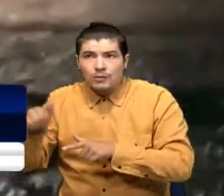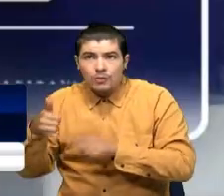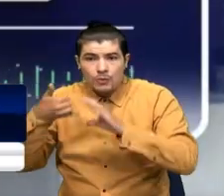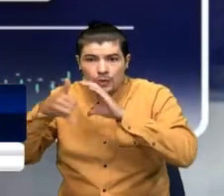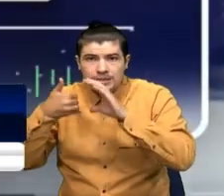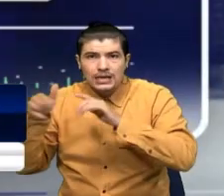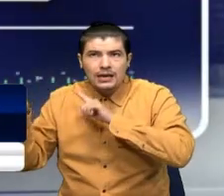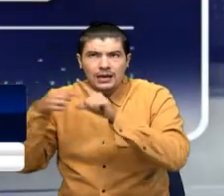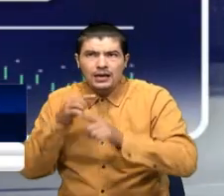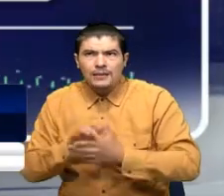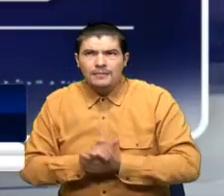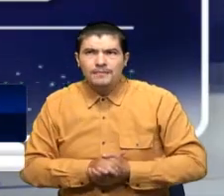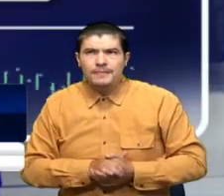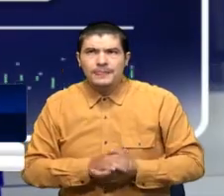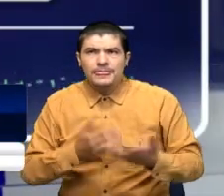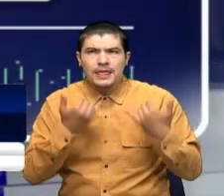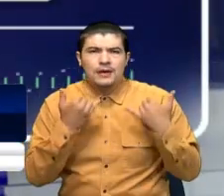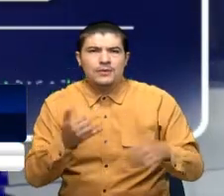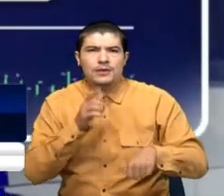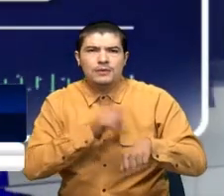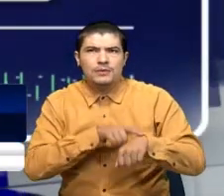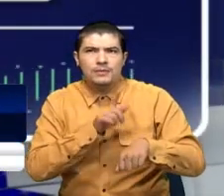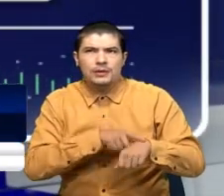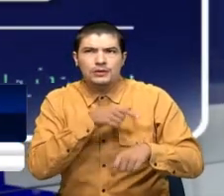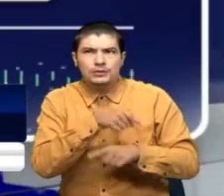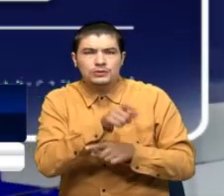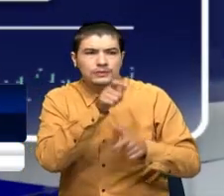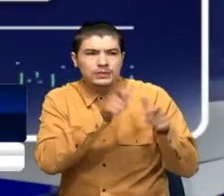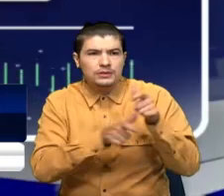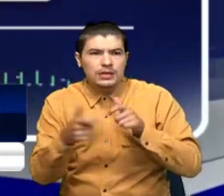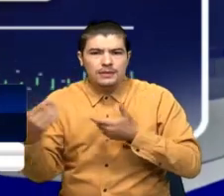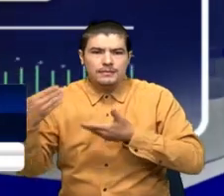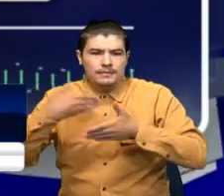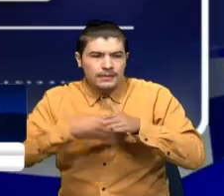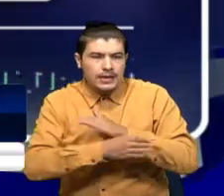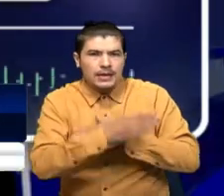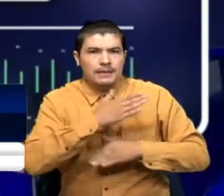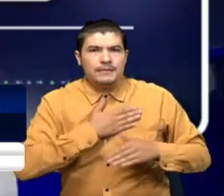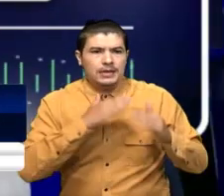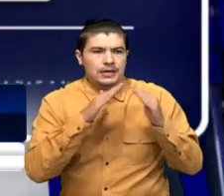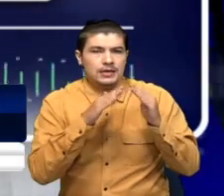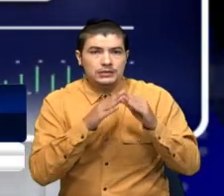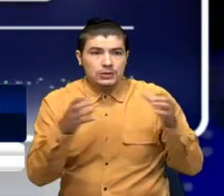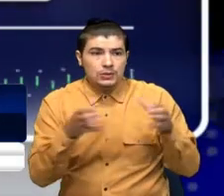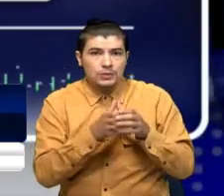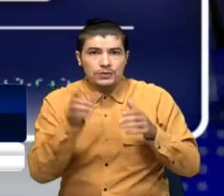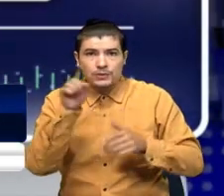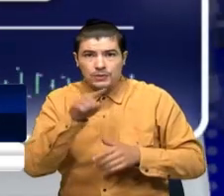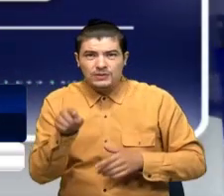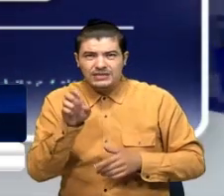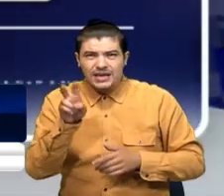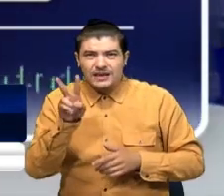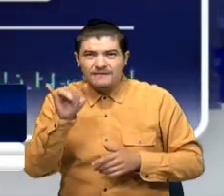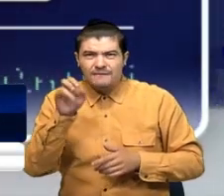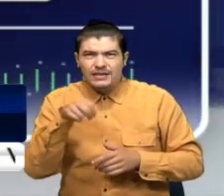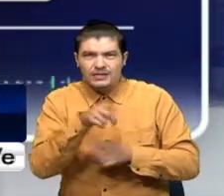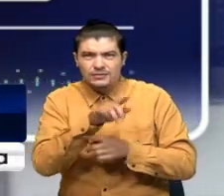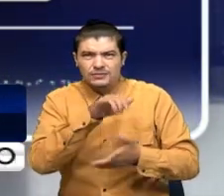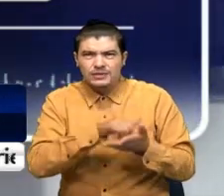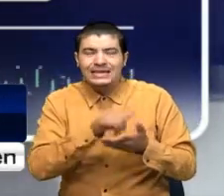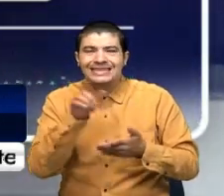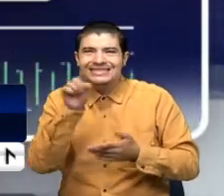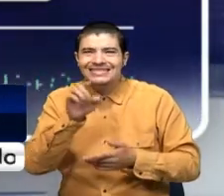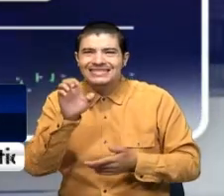momentos. En este momento están entrando en casa del diputado Vergara y en mi casa un grupo fuerte del SEBIN. Están entrando esta